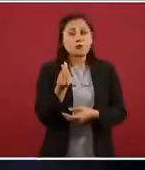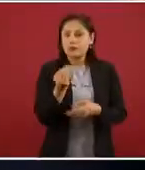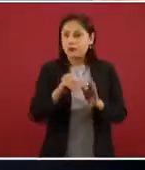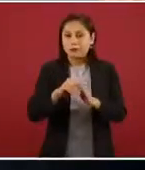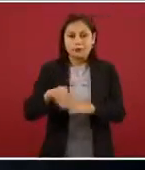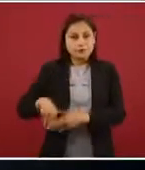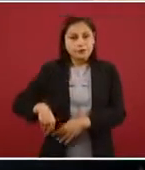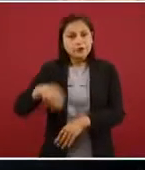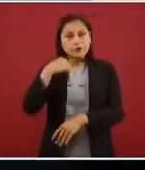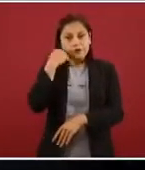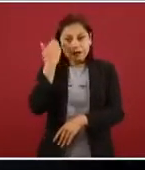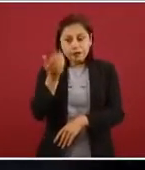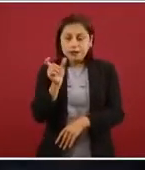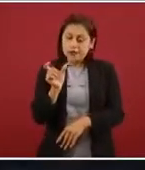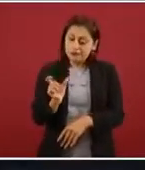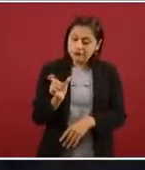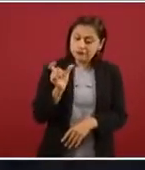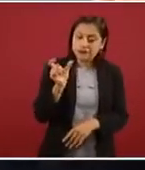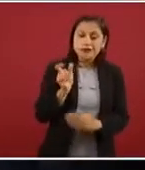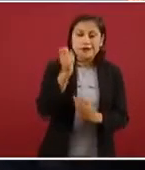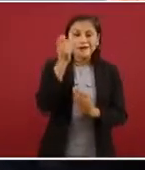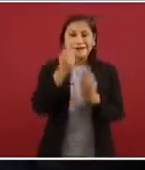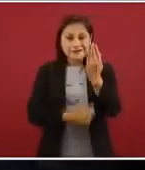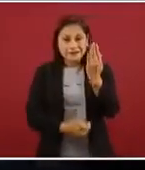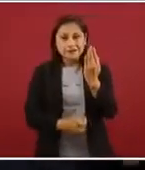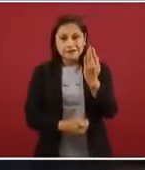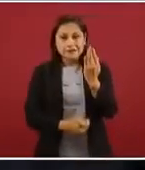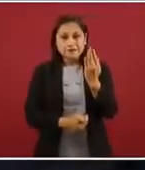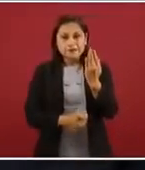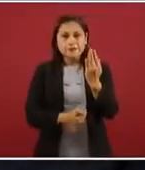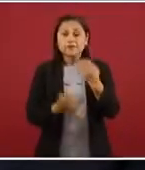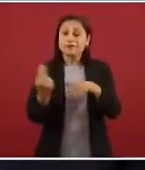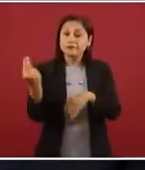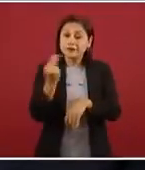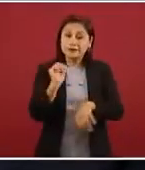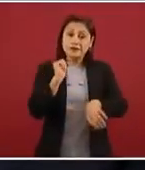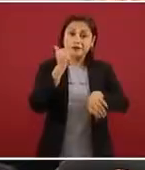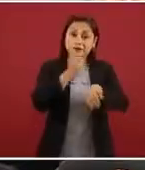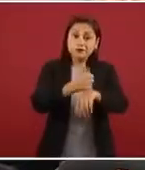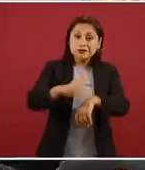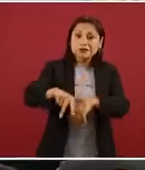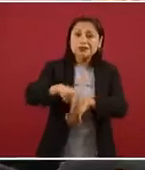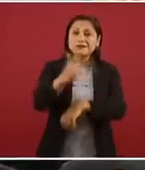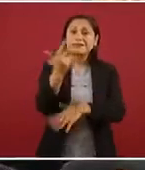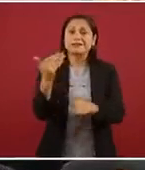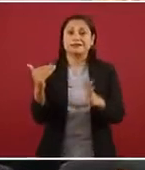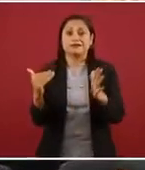los 13,000 centros que tienen que tener internet.